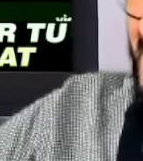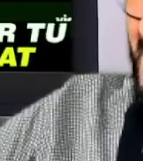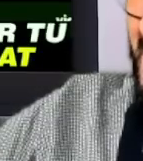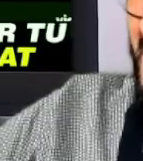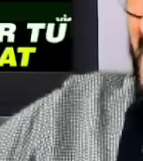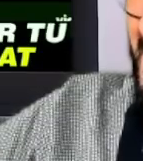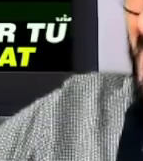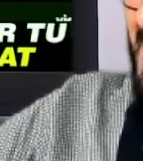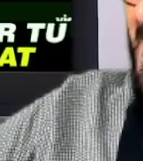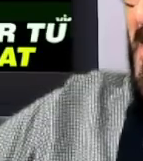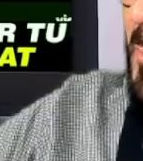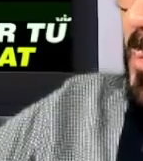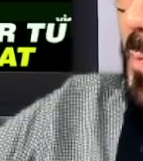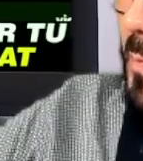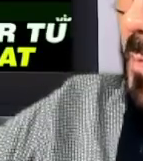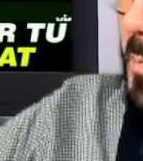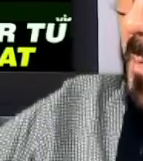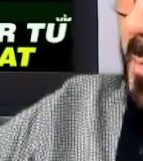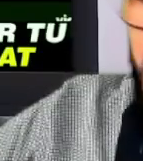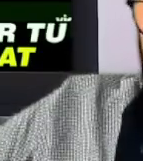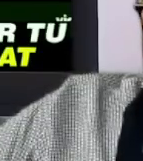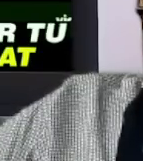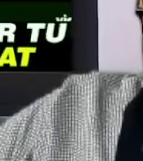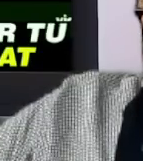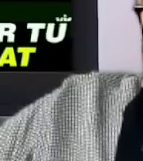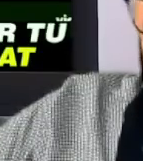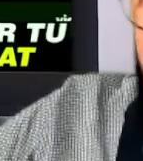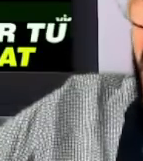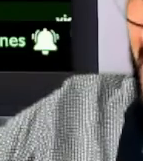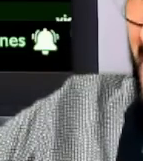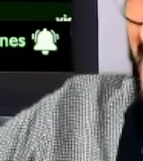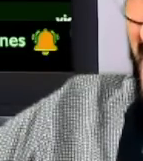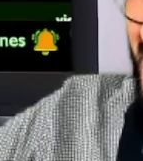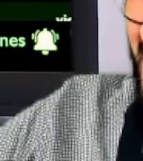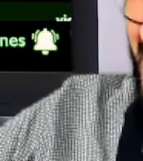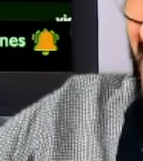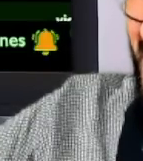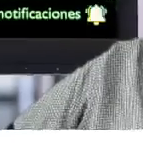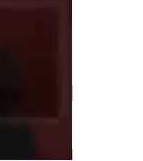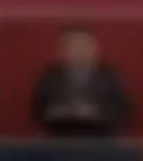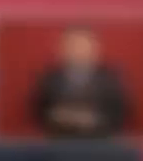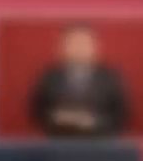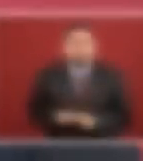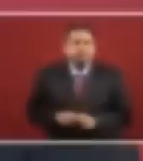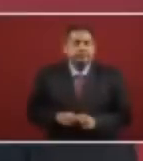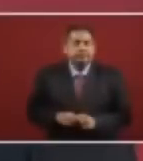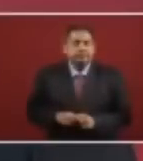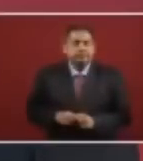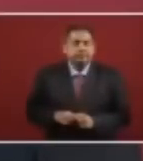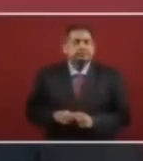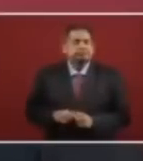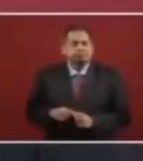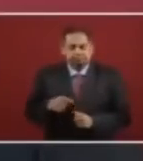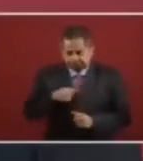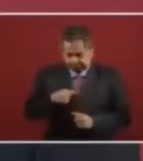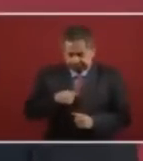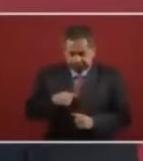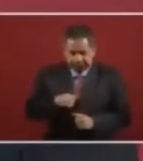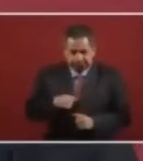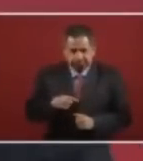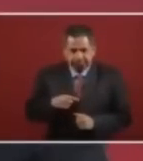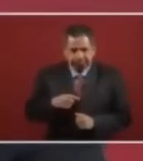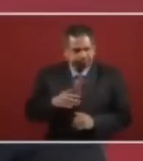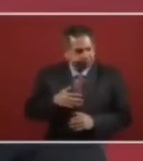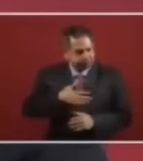presidente de la República, para quitarme del camino y proteger a Cuauhtémoc Blanco, gobernador de Morelos. Tengo la